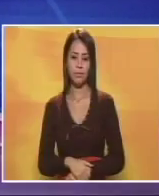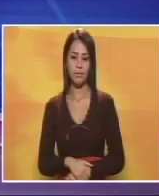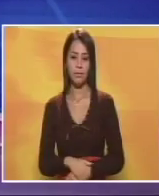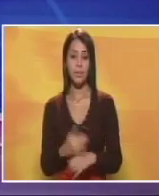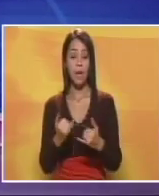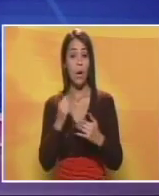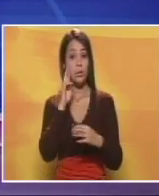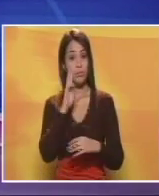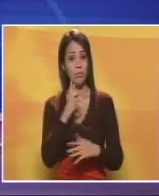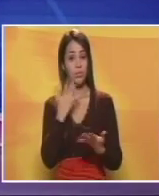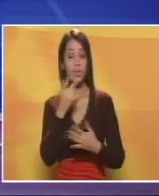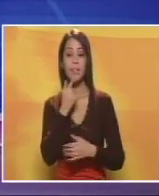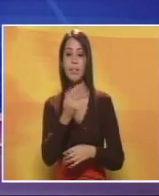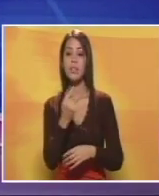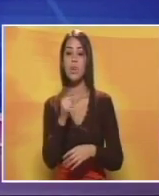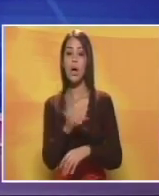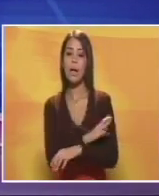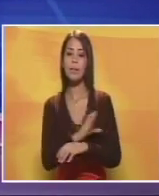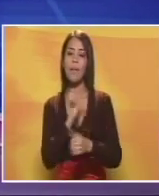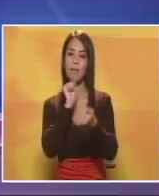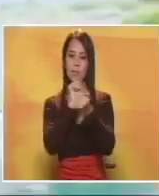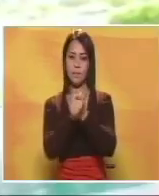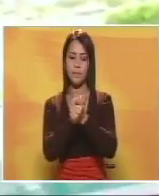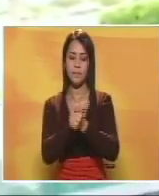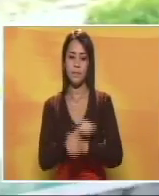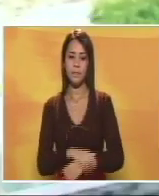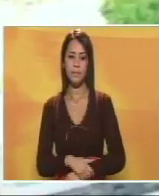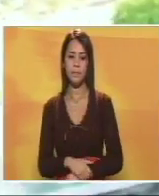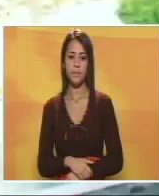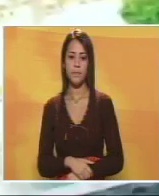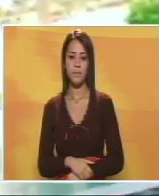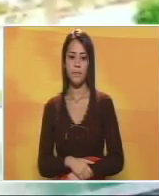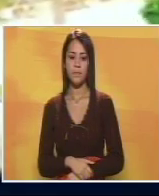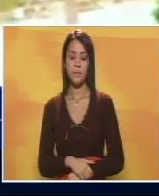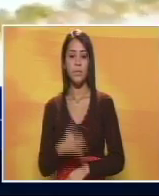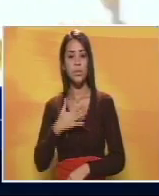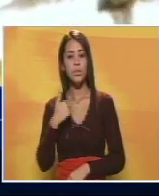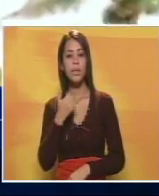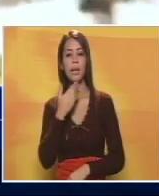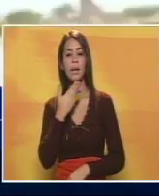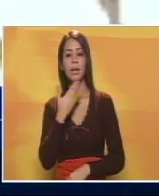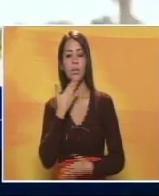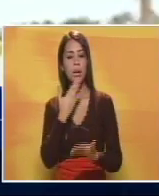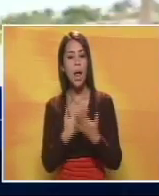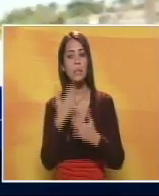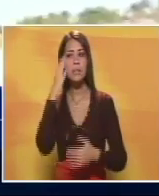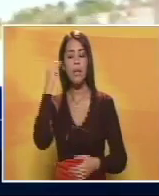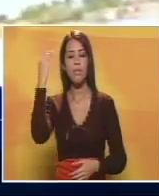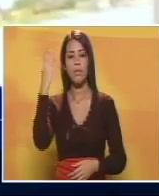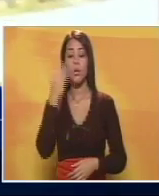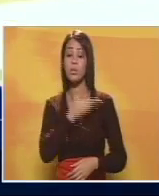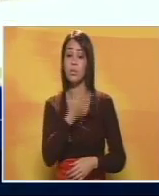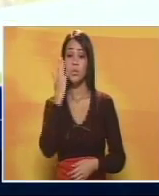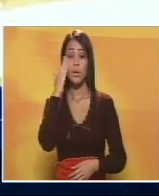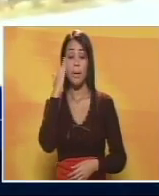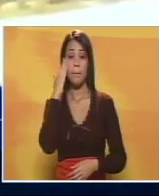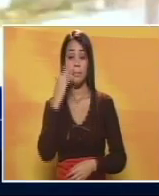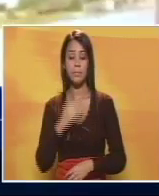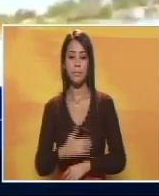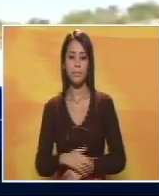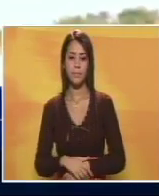Ahora veamos lo que dijo Farruko desde su arresto domiciliario. Bueno, primero que nada quiero darle gracias a Dios, para que sepan mi gente que